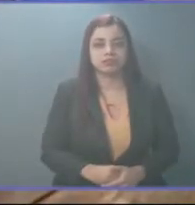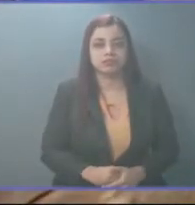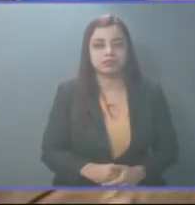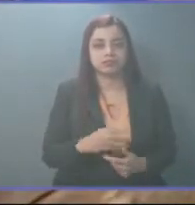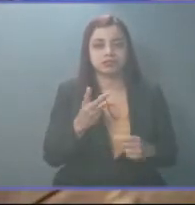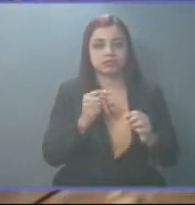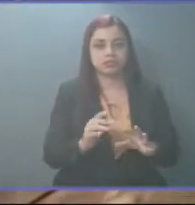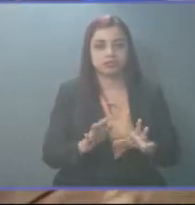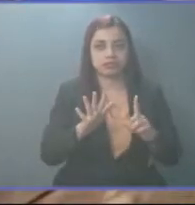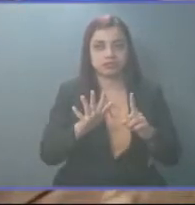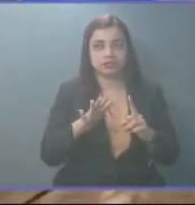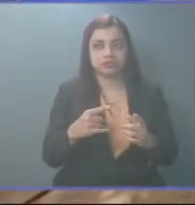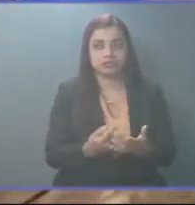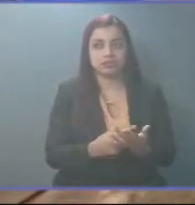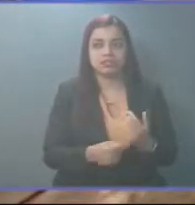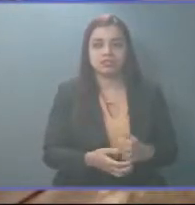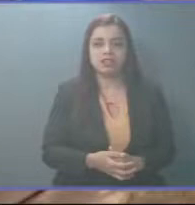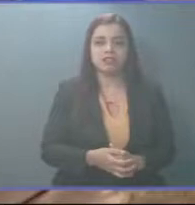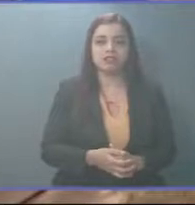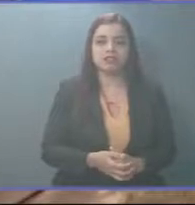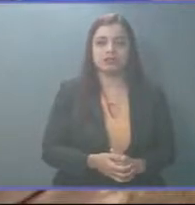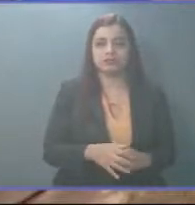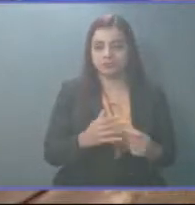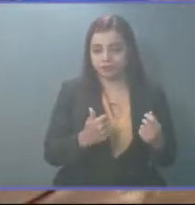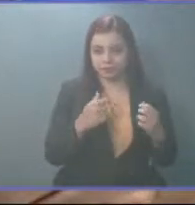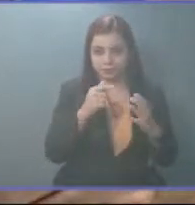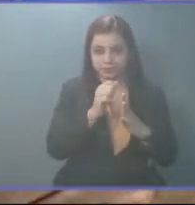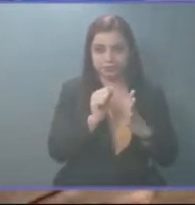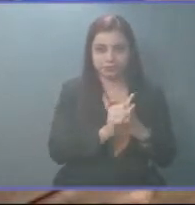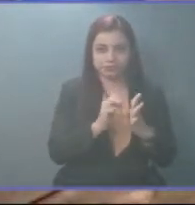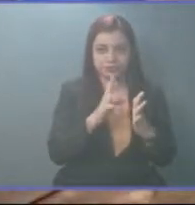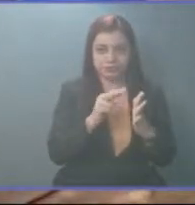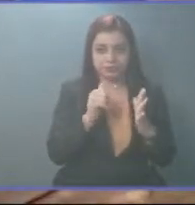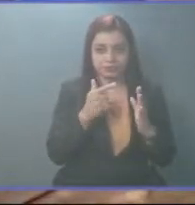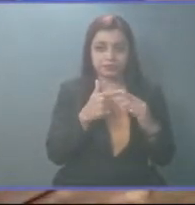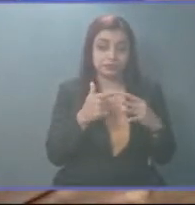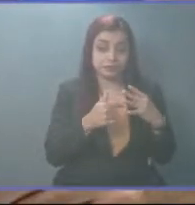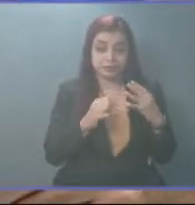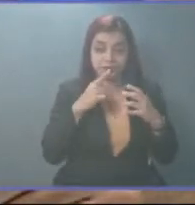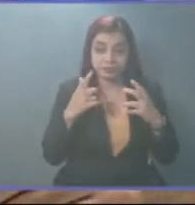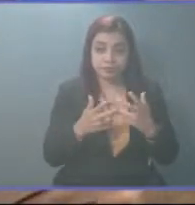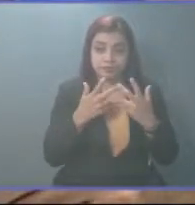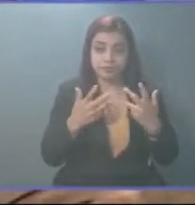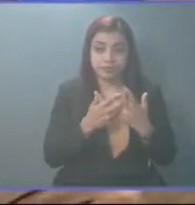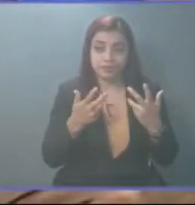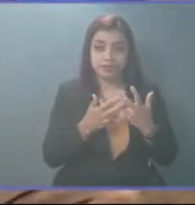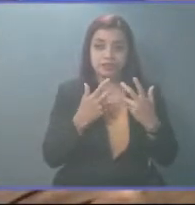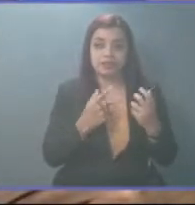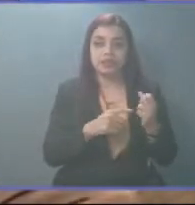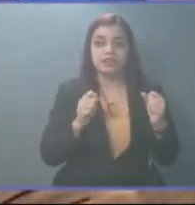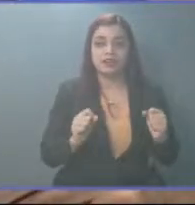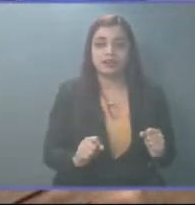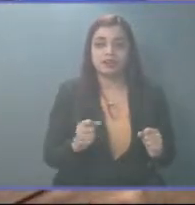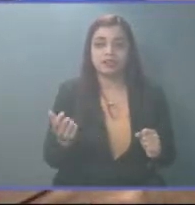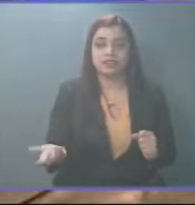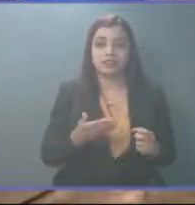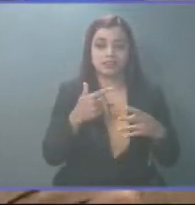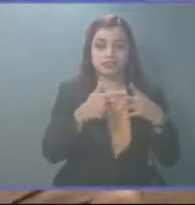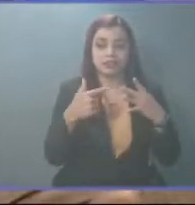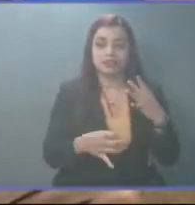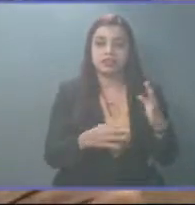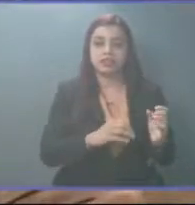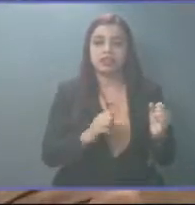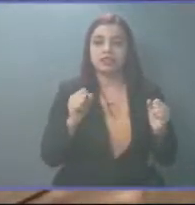16. Artículo 115, relativo a fase de investigación en el sentido de adecuar los plazos y terminología a la Ley de